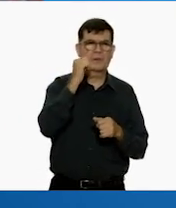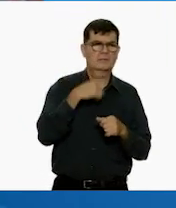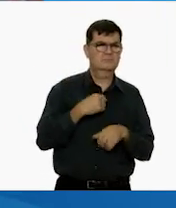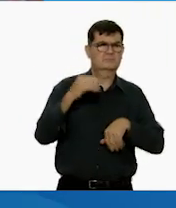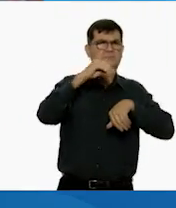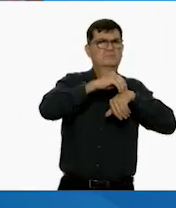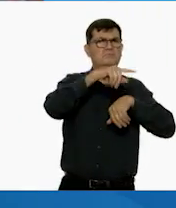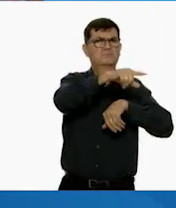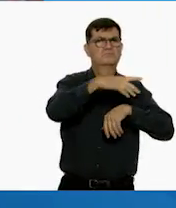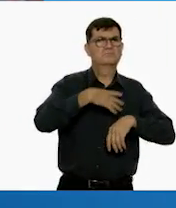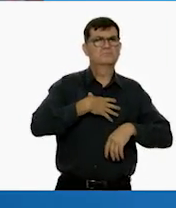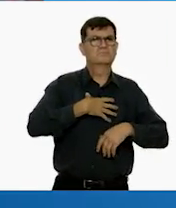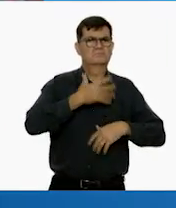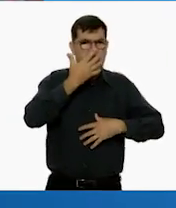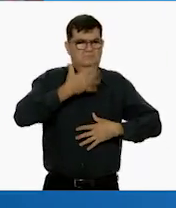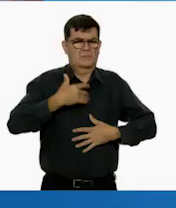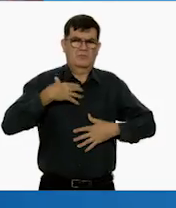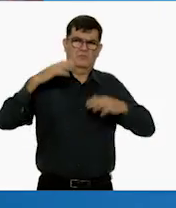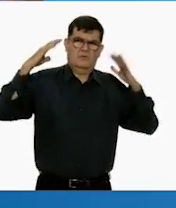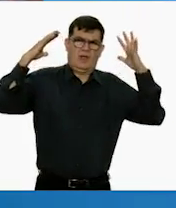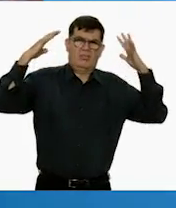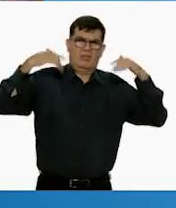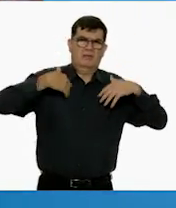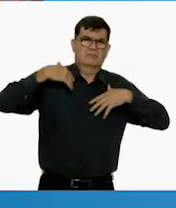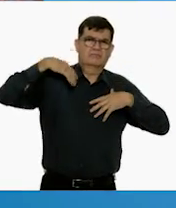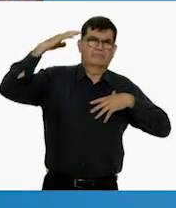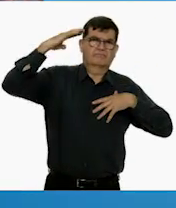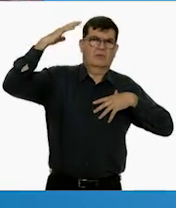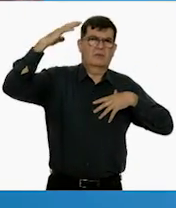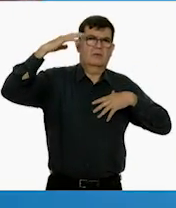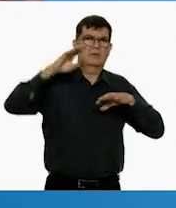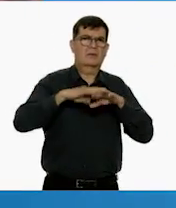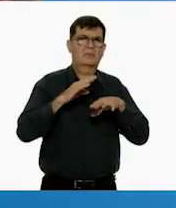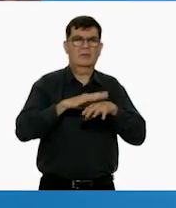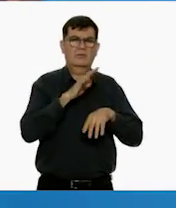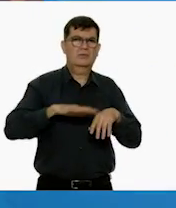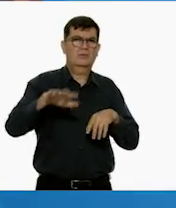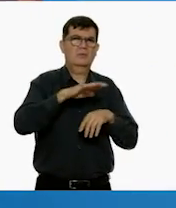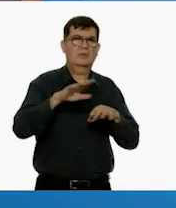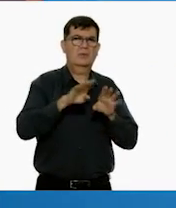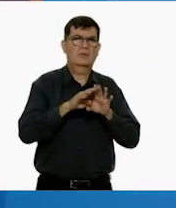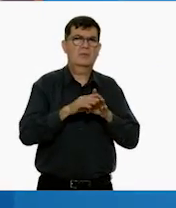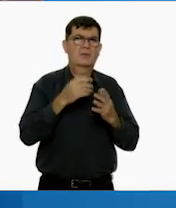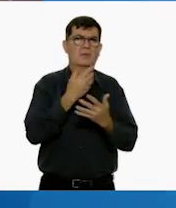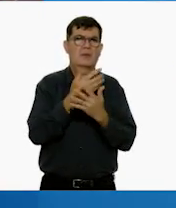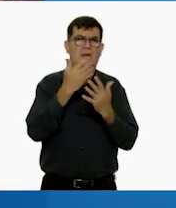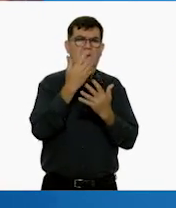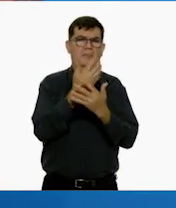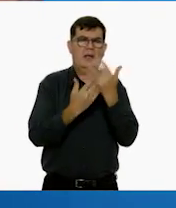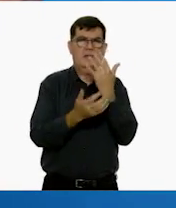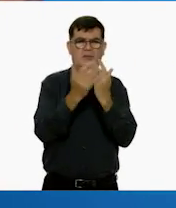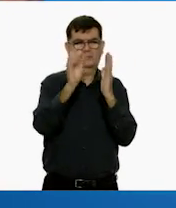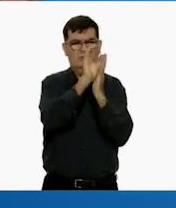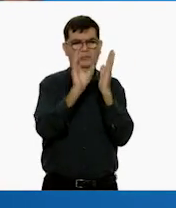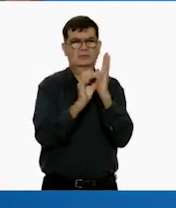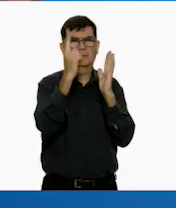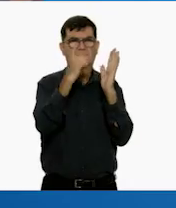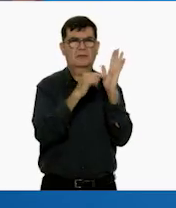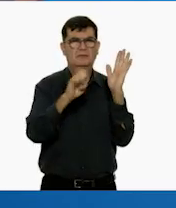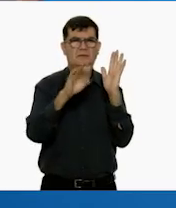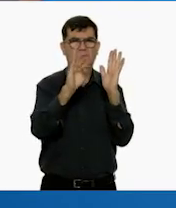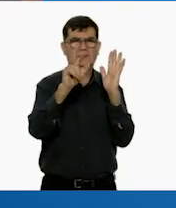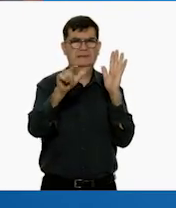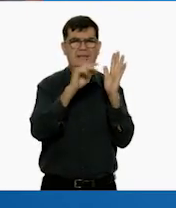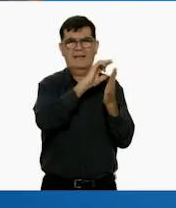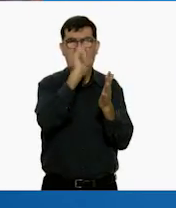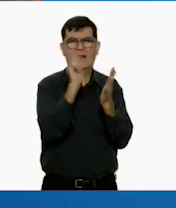muy grande, ¿no? Como un personaje grande, más grande que todos los demás. Tiene en la mano la Constitución de 1957 y las leyes de